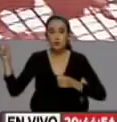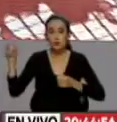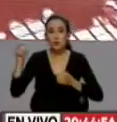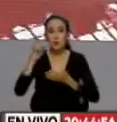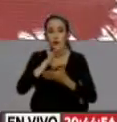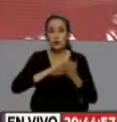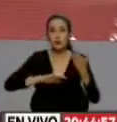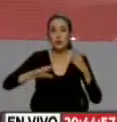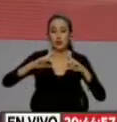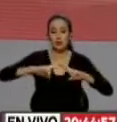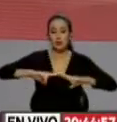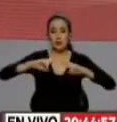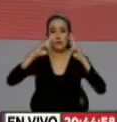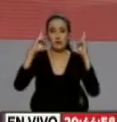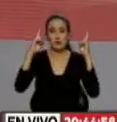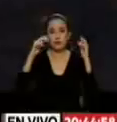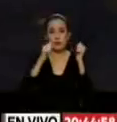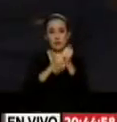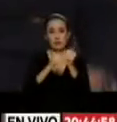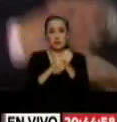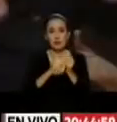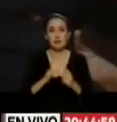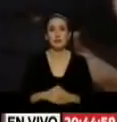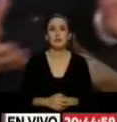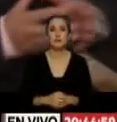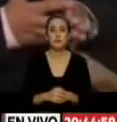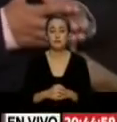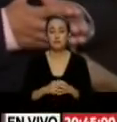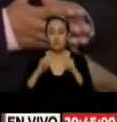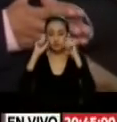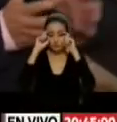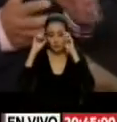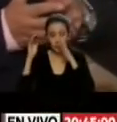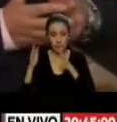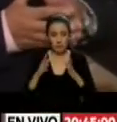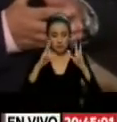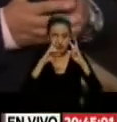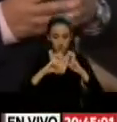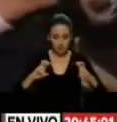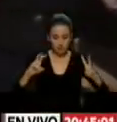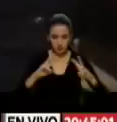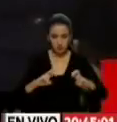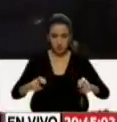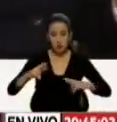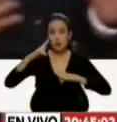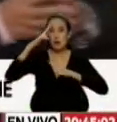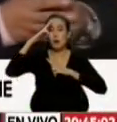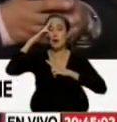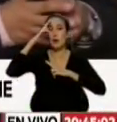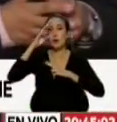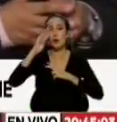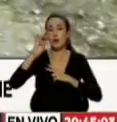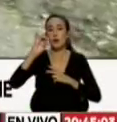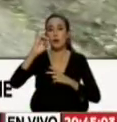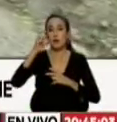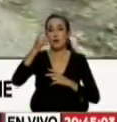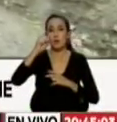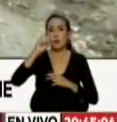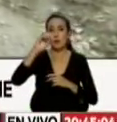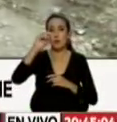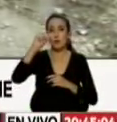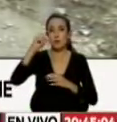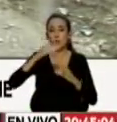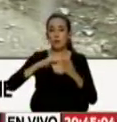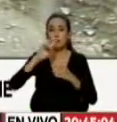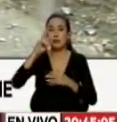provincia limítrofe. El fiscal encargado que investiga la desaparición del soldado Wilson Ilaquiche, que se dio el